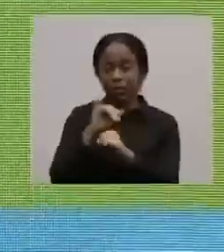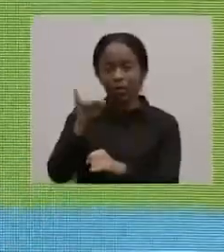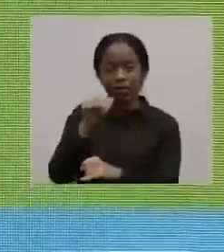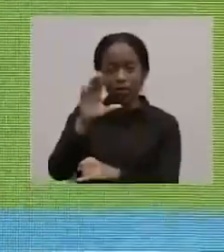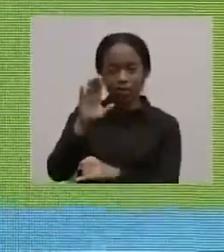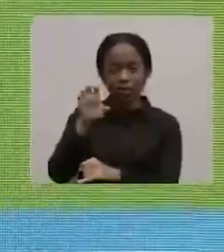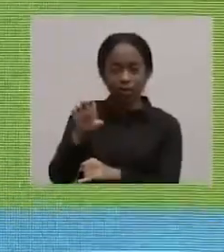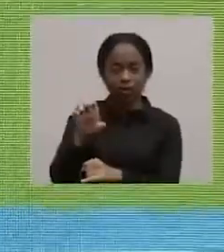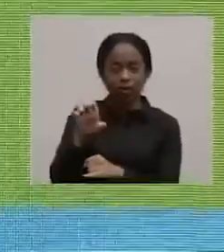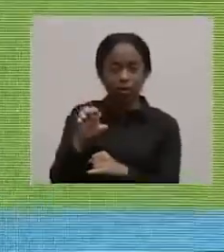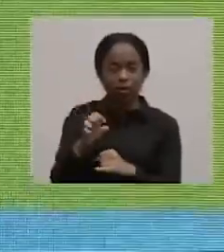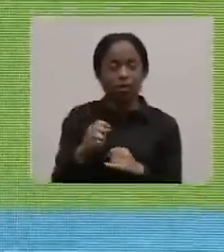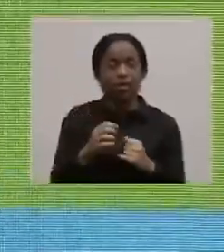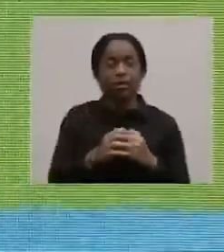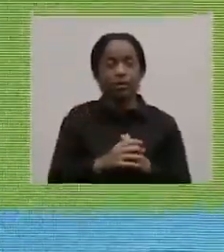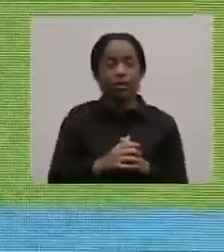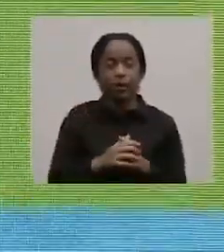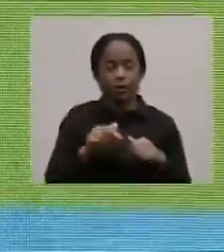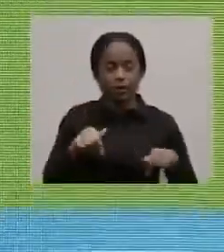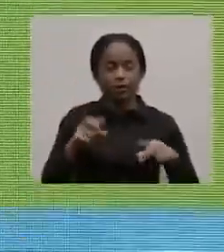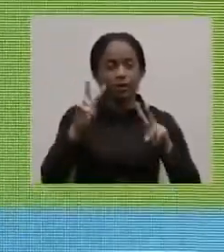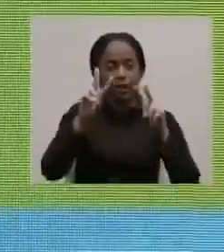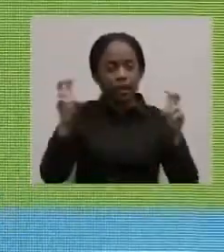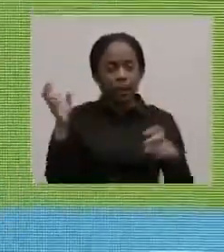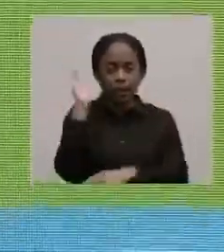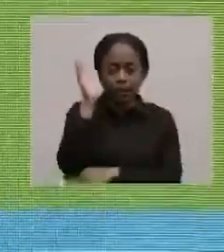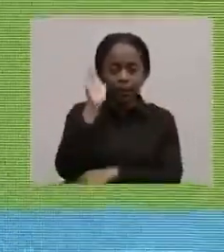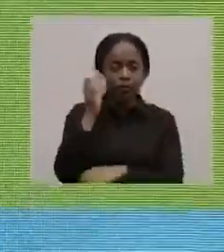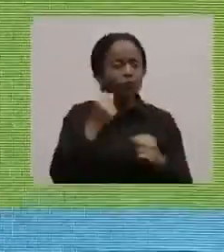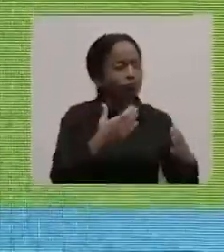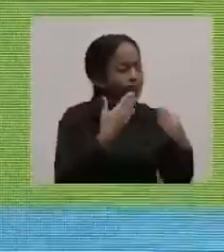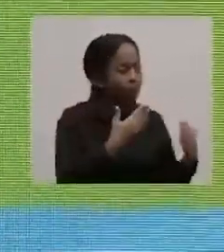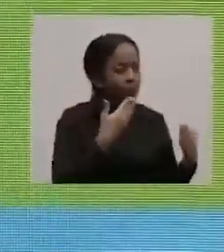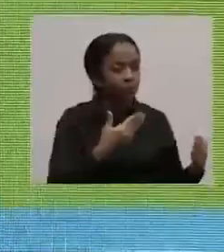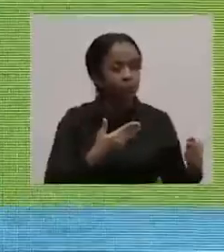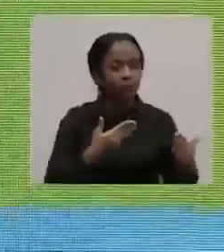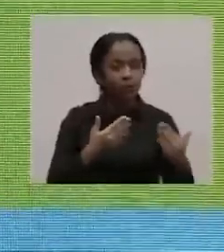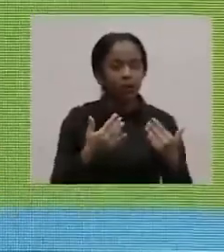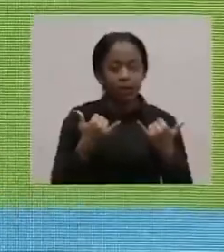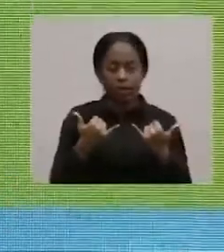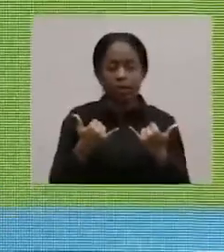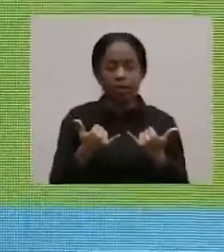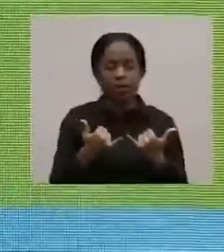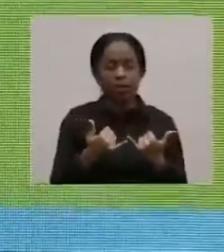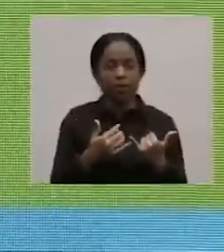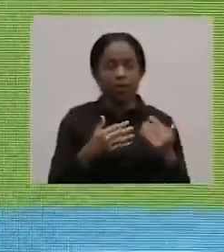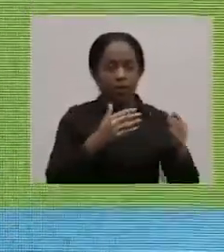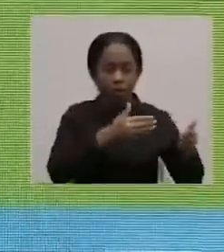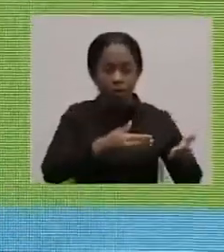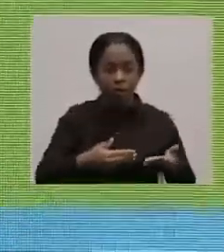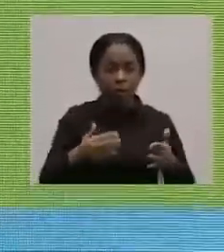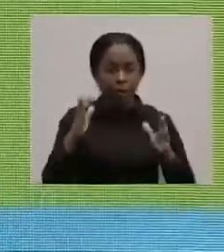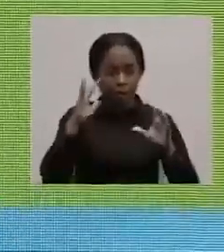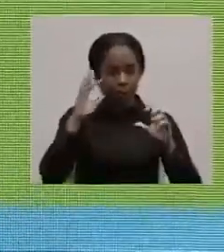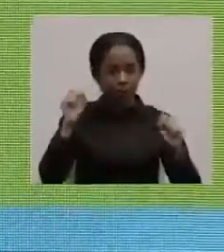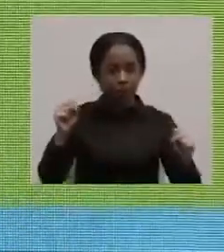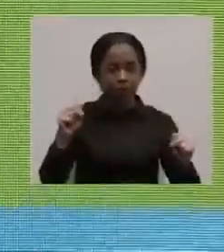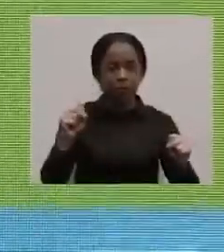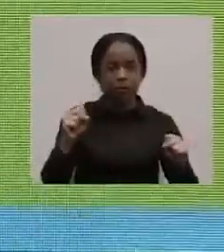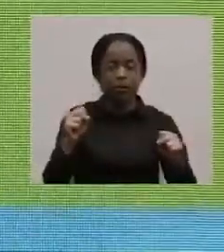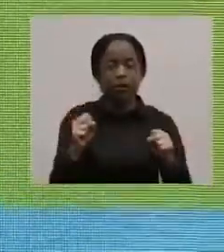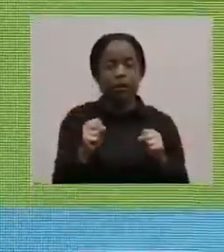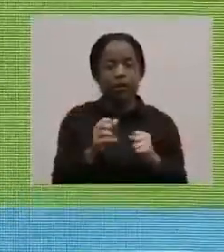de llevar a cabo este conversatorio. Muchísimas gracias. Me permito llamar ahora a nuestro señor presidente, el honorable